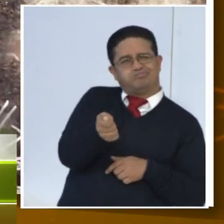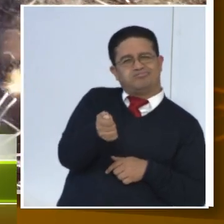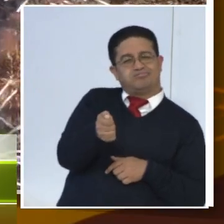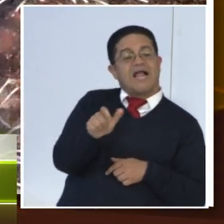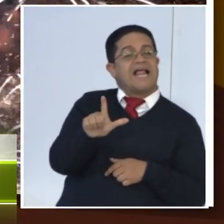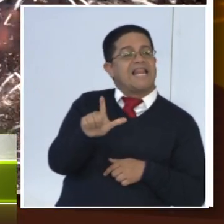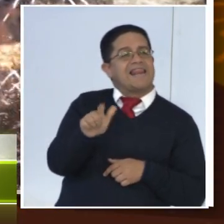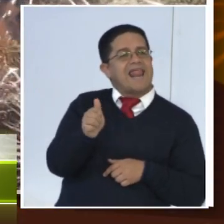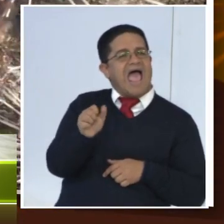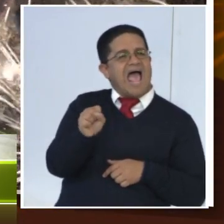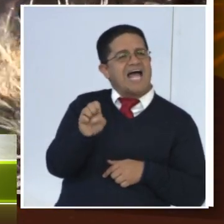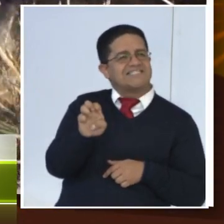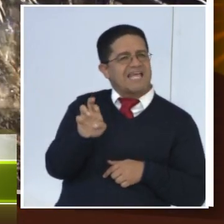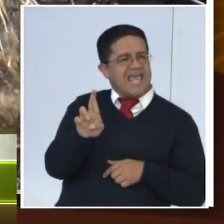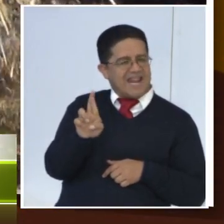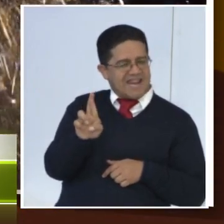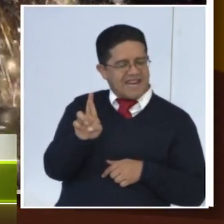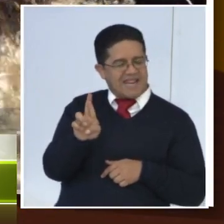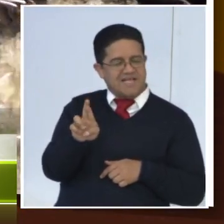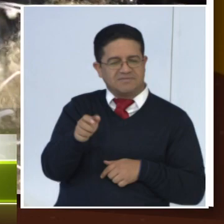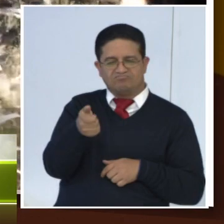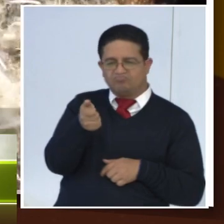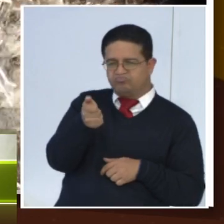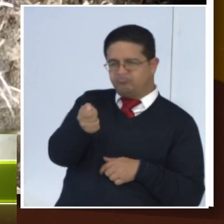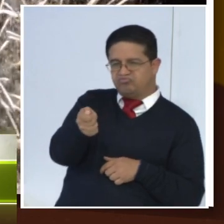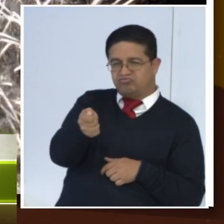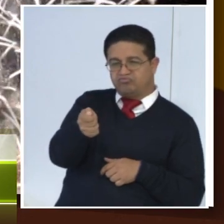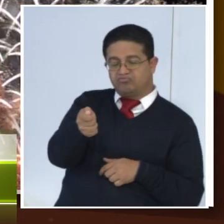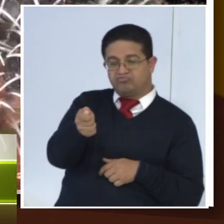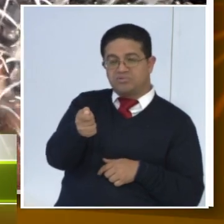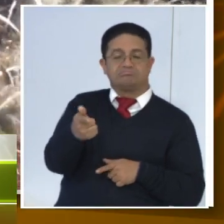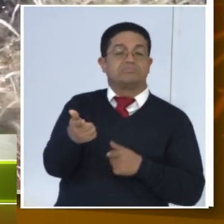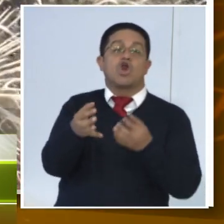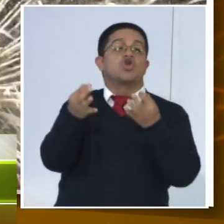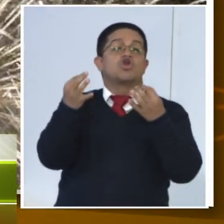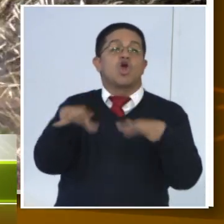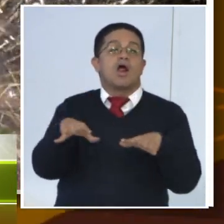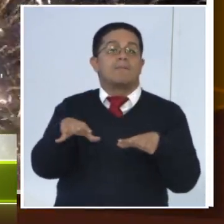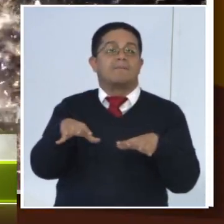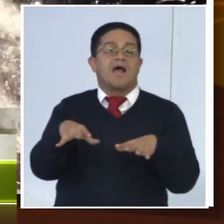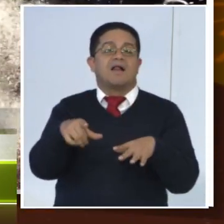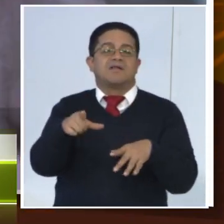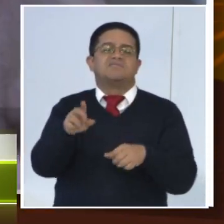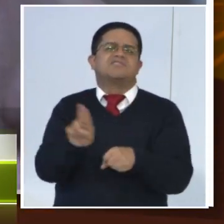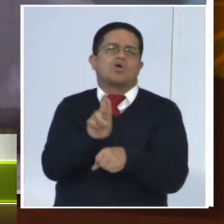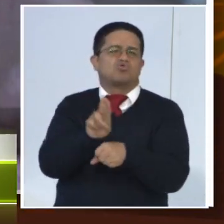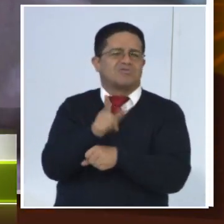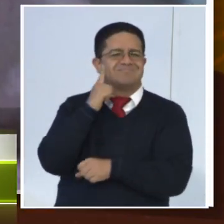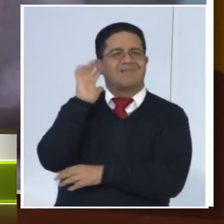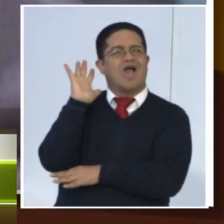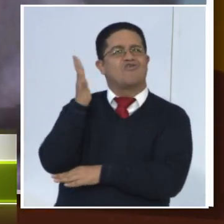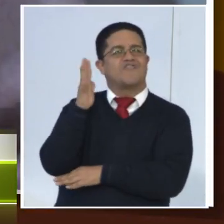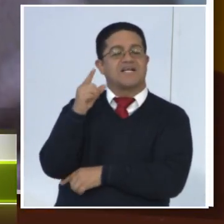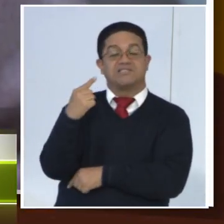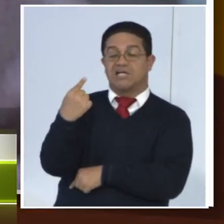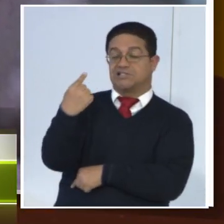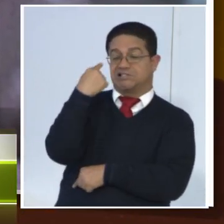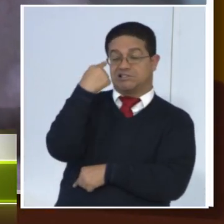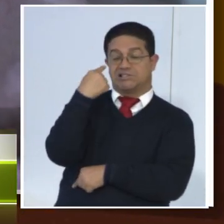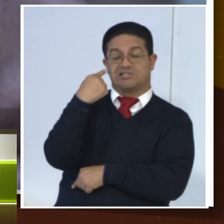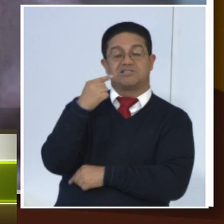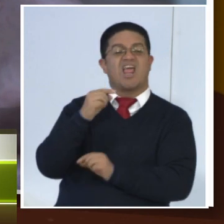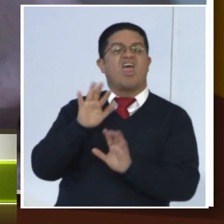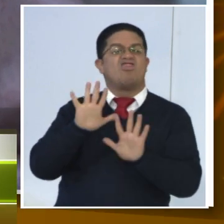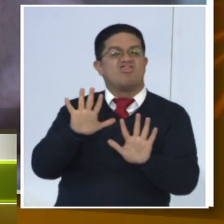muchísimas cosas y recuerden que un láser, un point láser normal de los que se utilizan para conferencias, más de 10 segundos en un ojo,